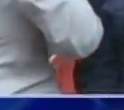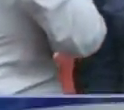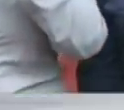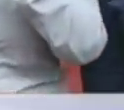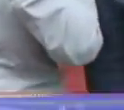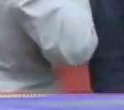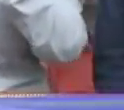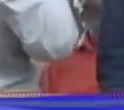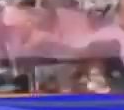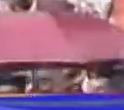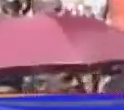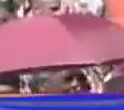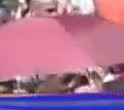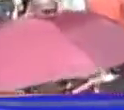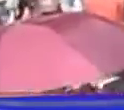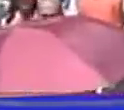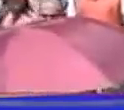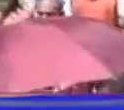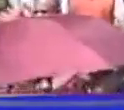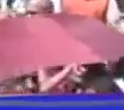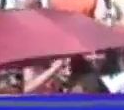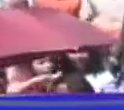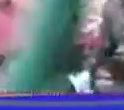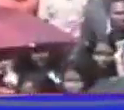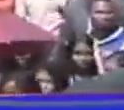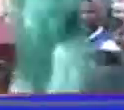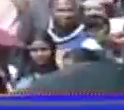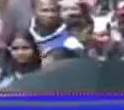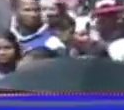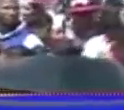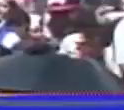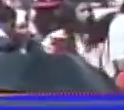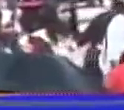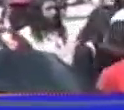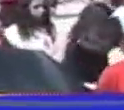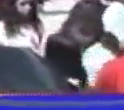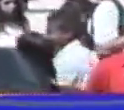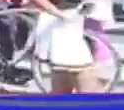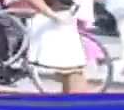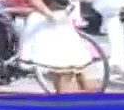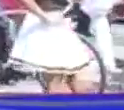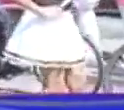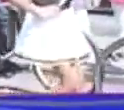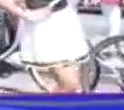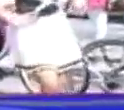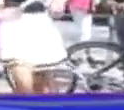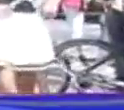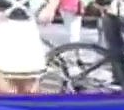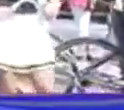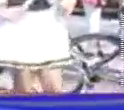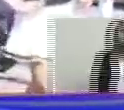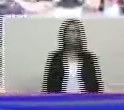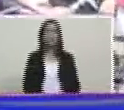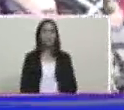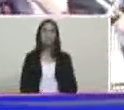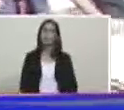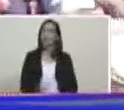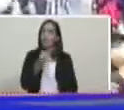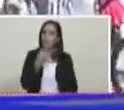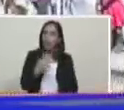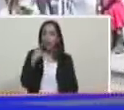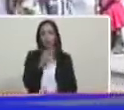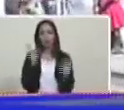Bueno, con este encuentro hermoso de nuestras niñas y nuestros niños de más